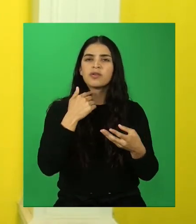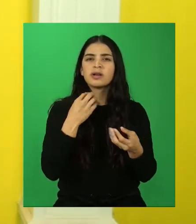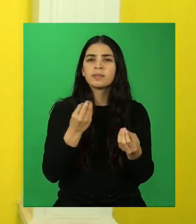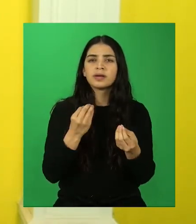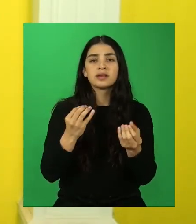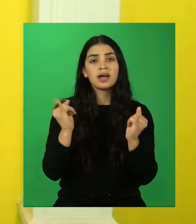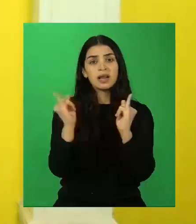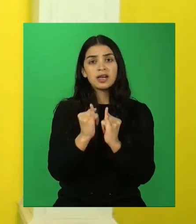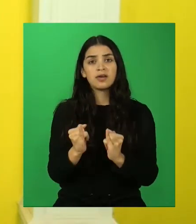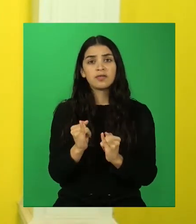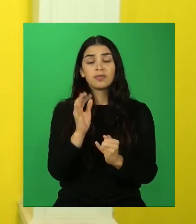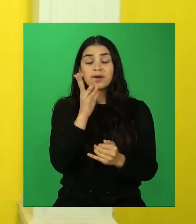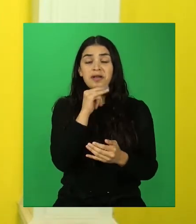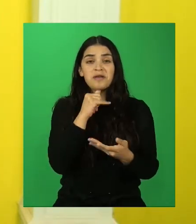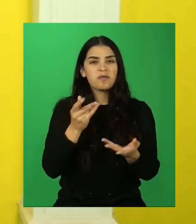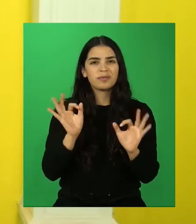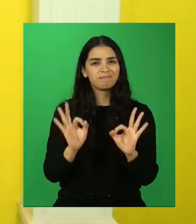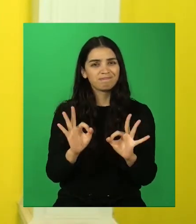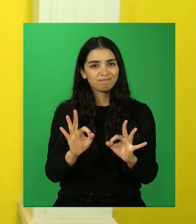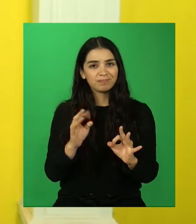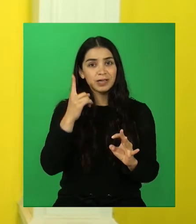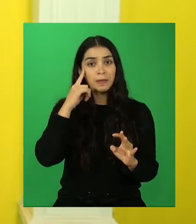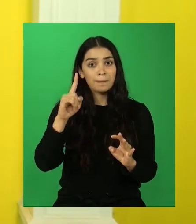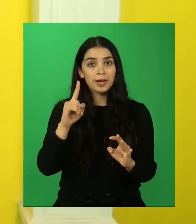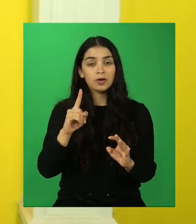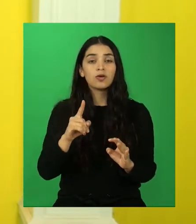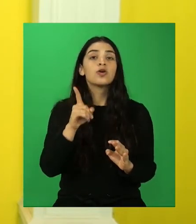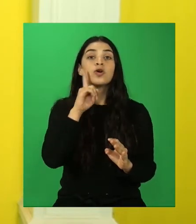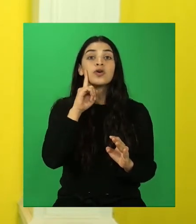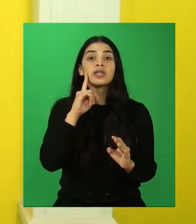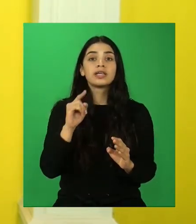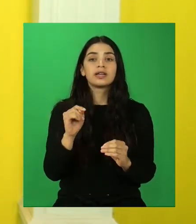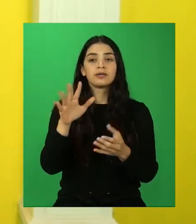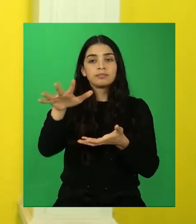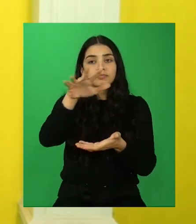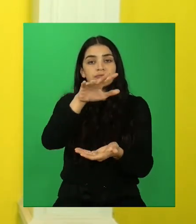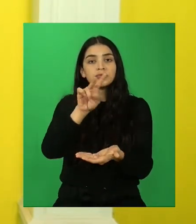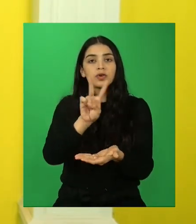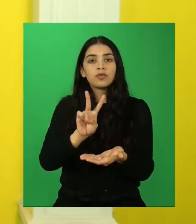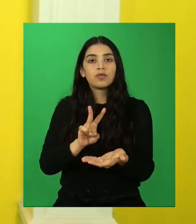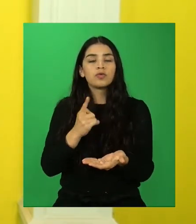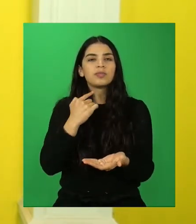forma definida, pero sí tienen volumen. Adoptan, como lo vemos